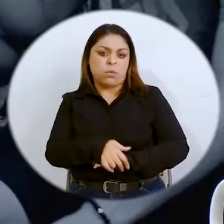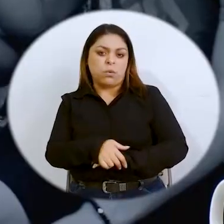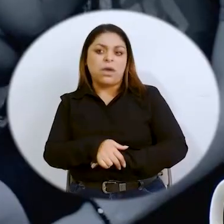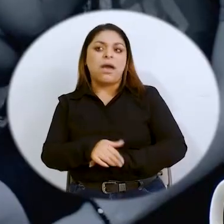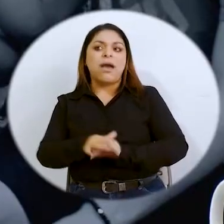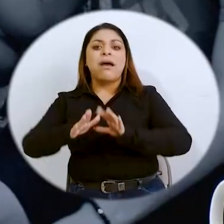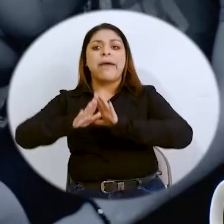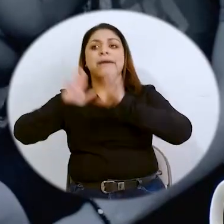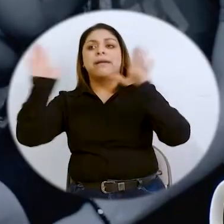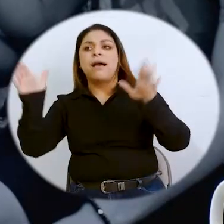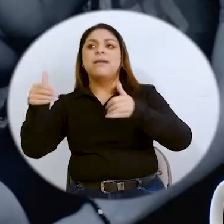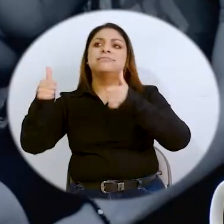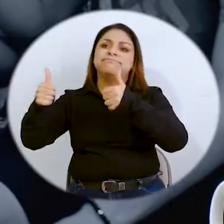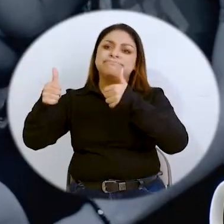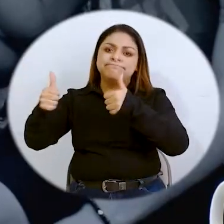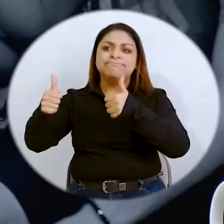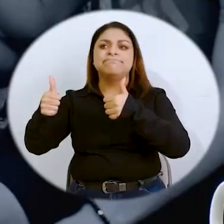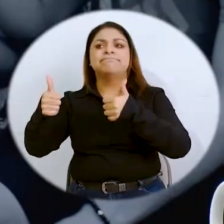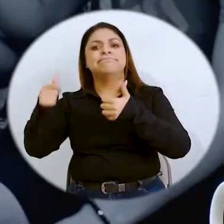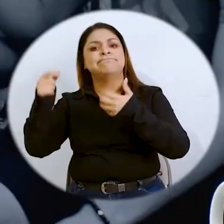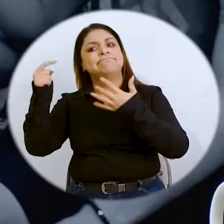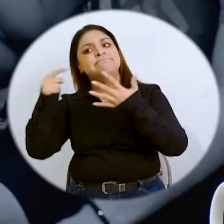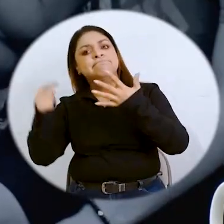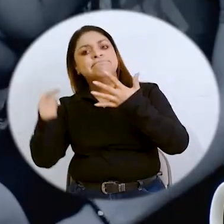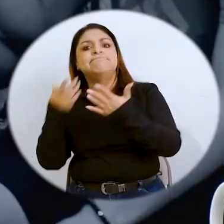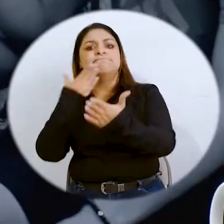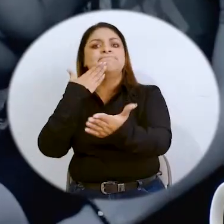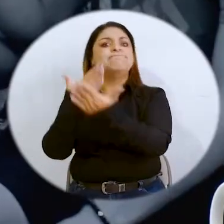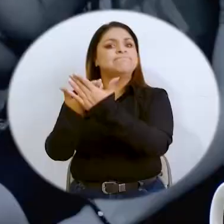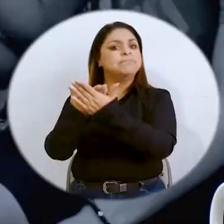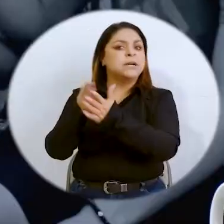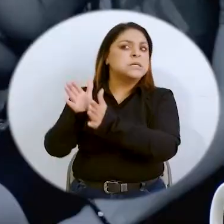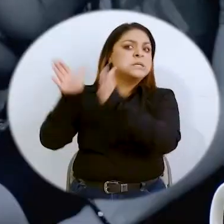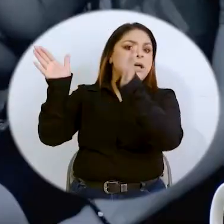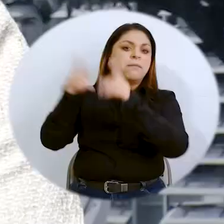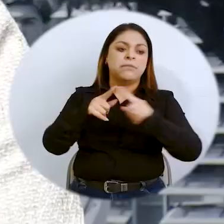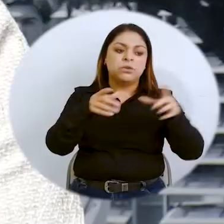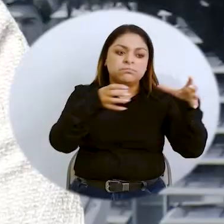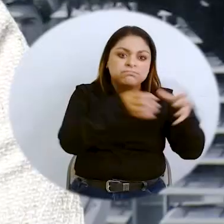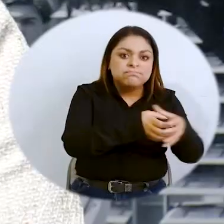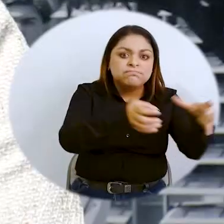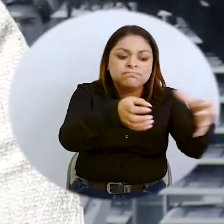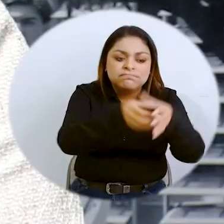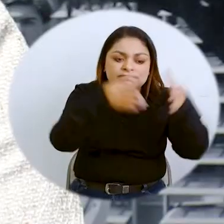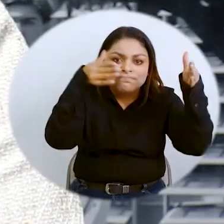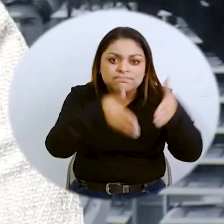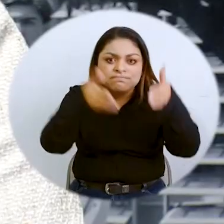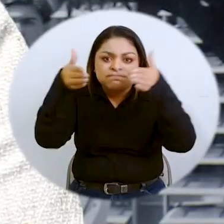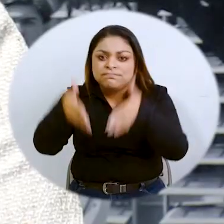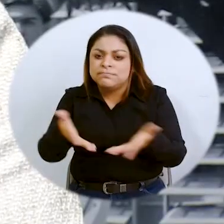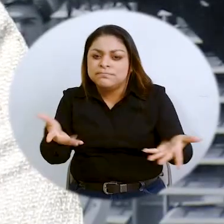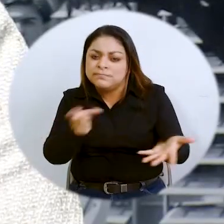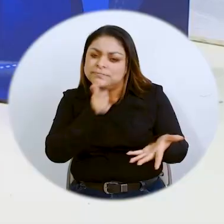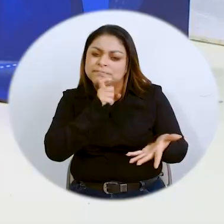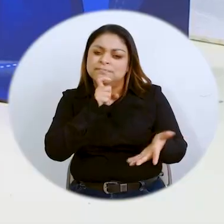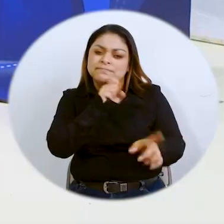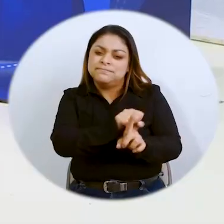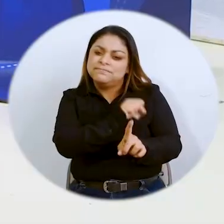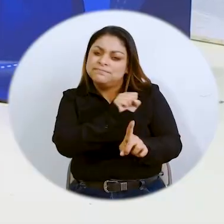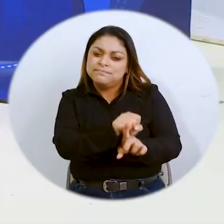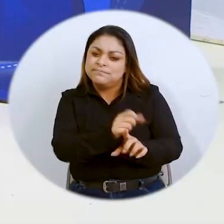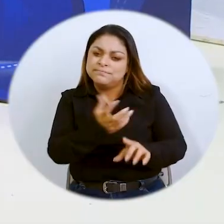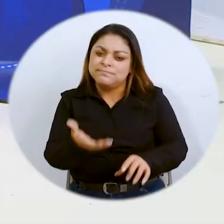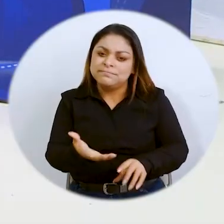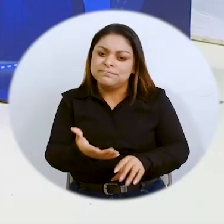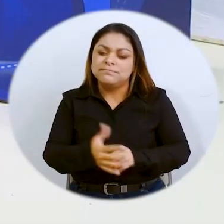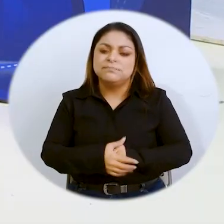no es lo mismo hablar de indicadores macro que ya la situación que enfrenta el país en diferentes sectores. Sí,